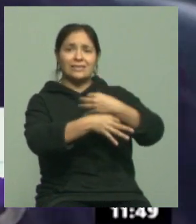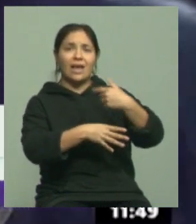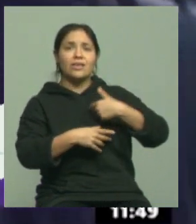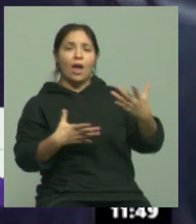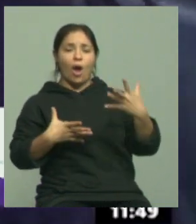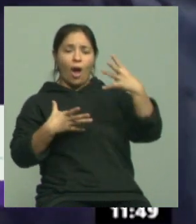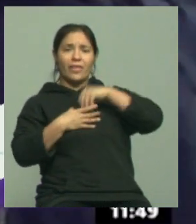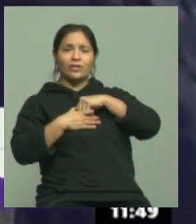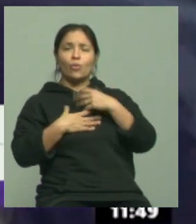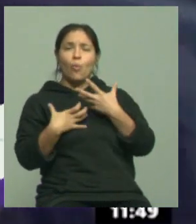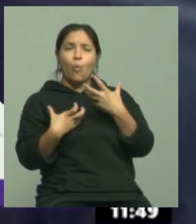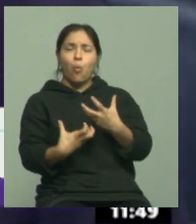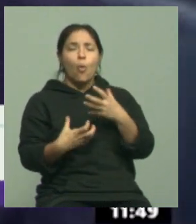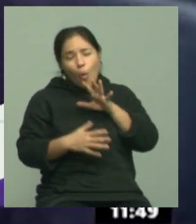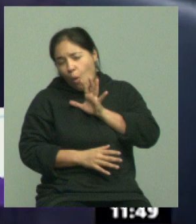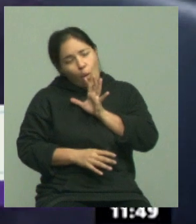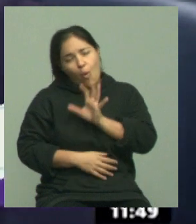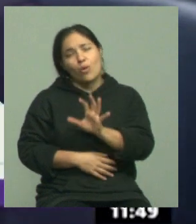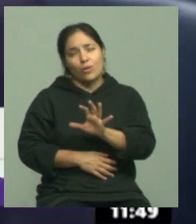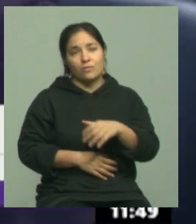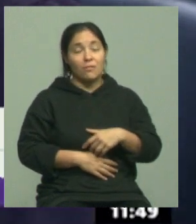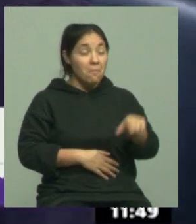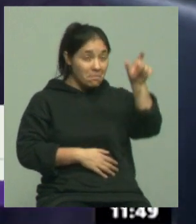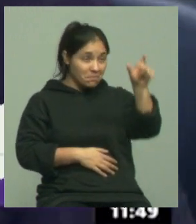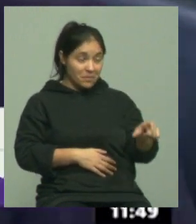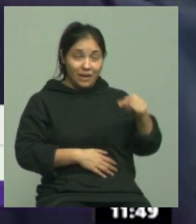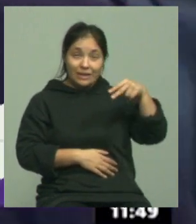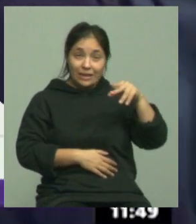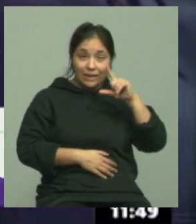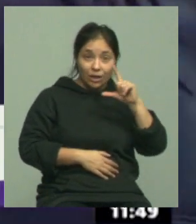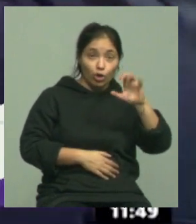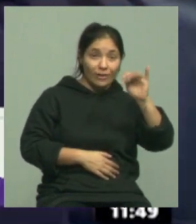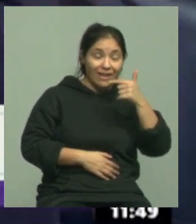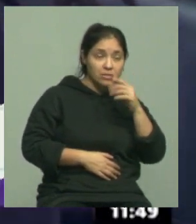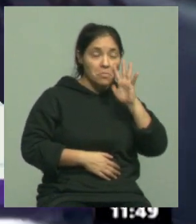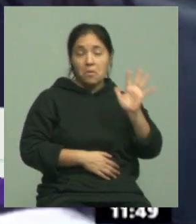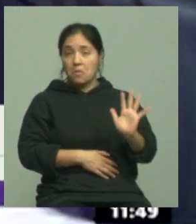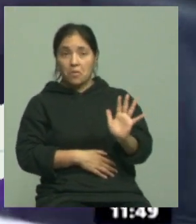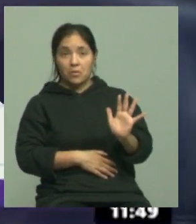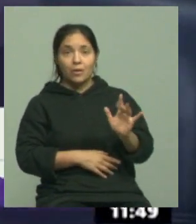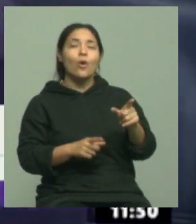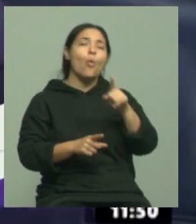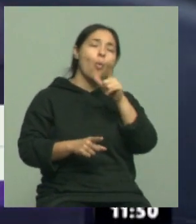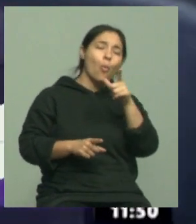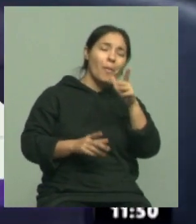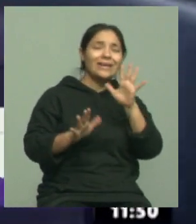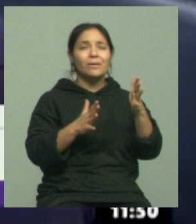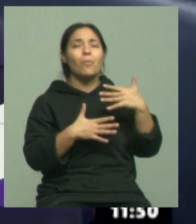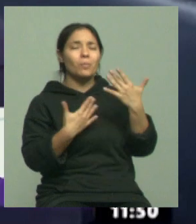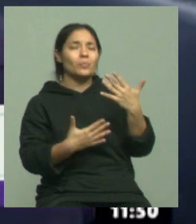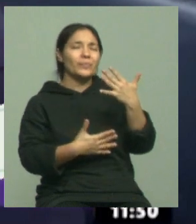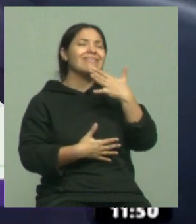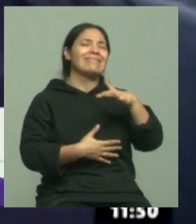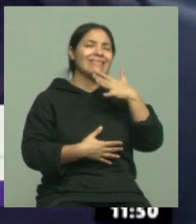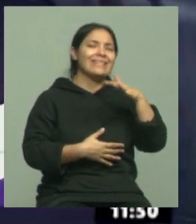Yo no te conozco, Nicolás. No te juzgo. Inclusive te diría que hasta puedo entenderte. Algo que me